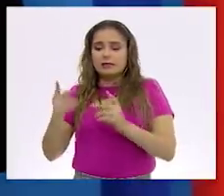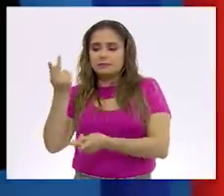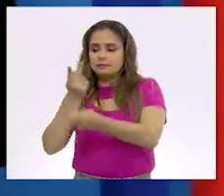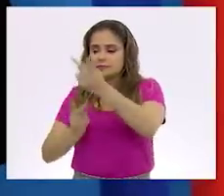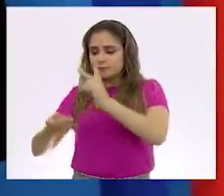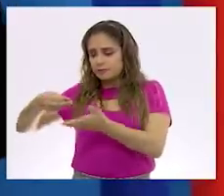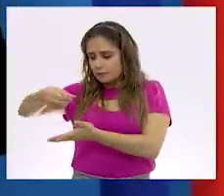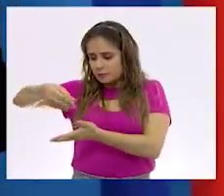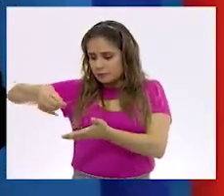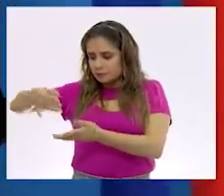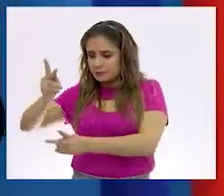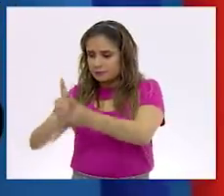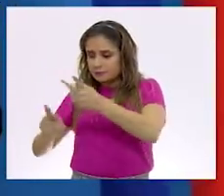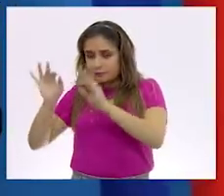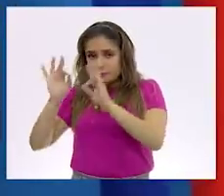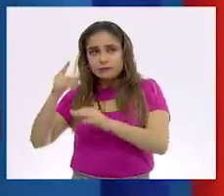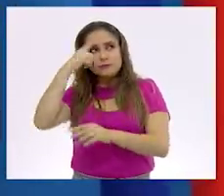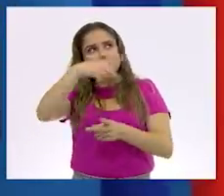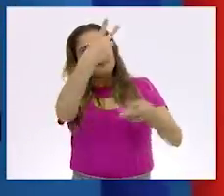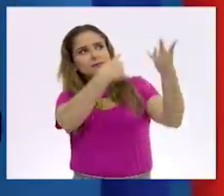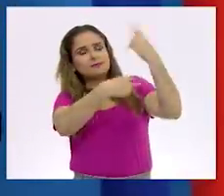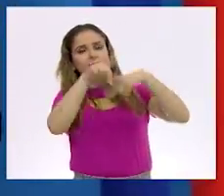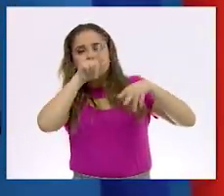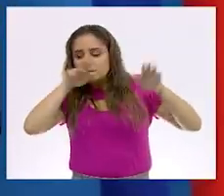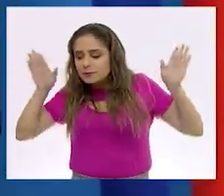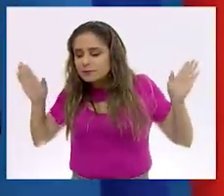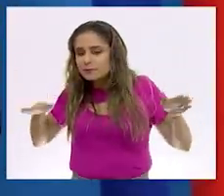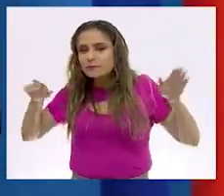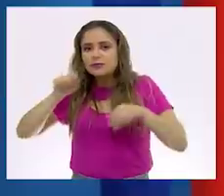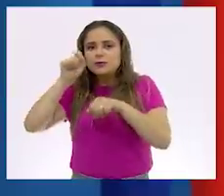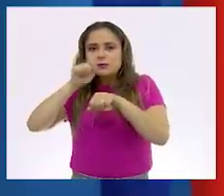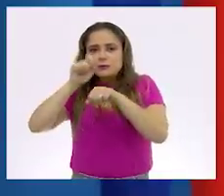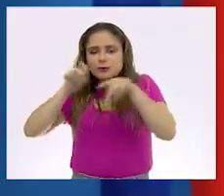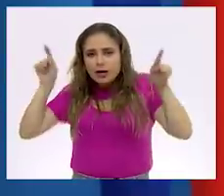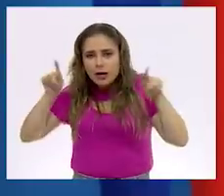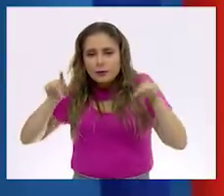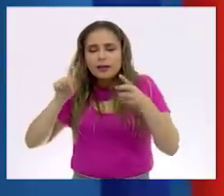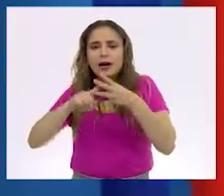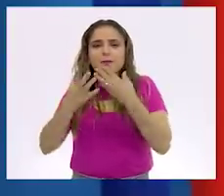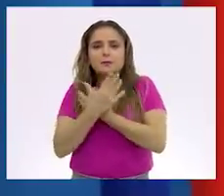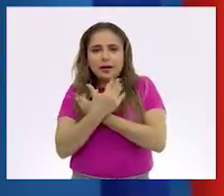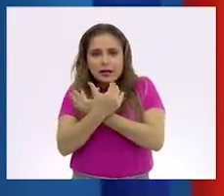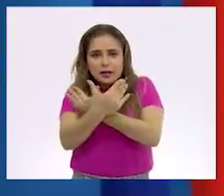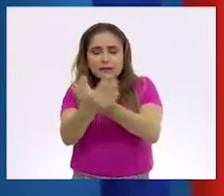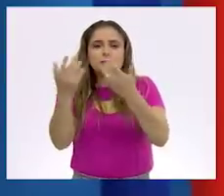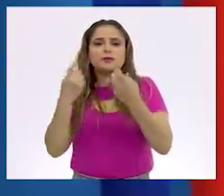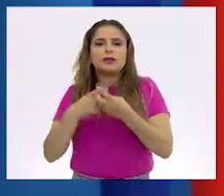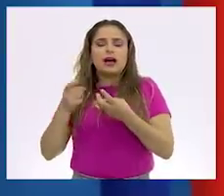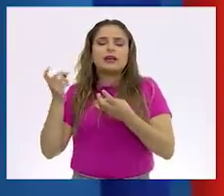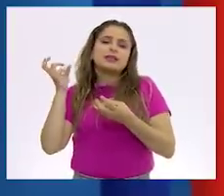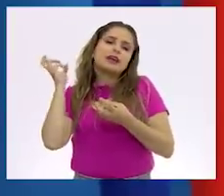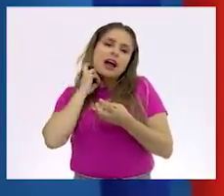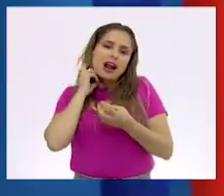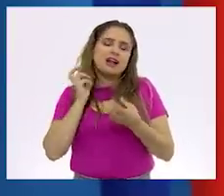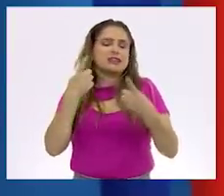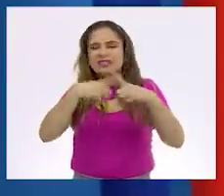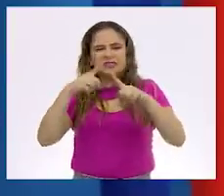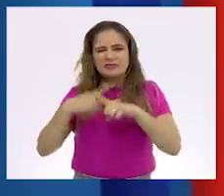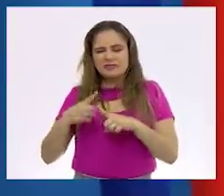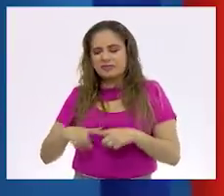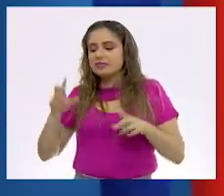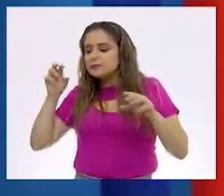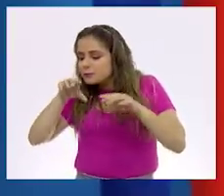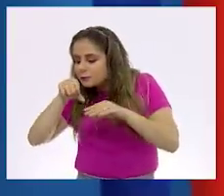se crean un ambiente propicio para que acudan abejas, mariposas, escarabajos, entre otros